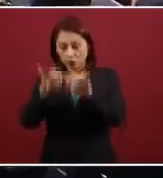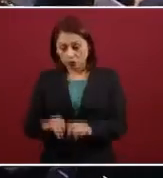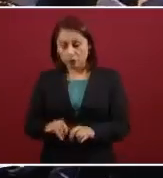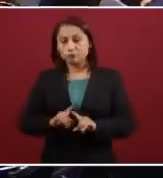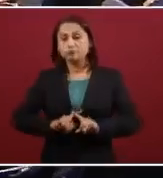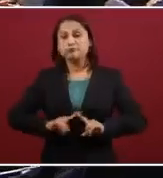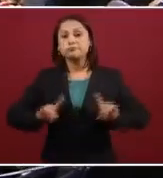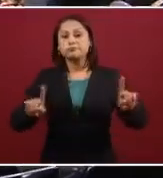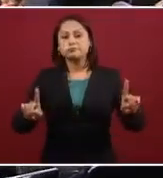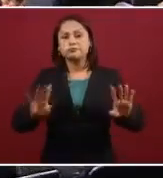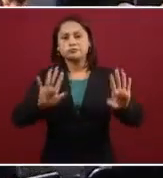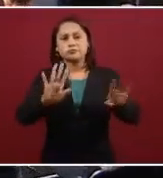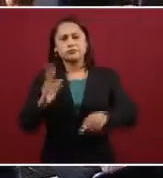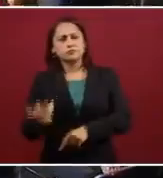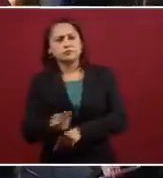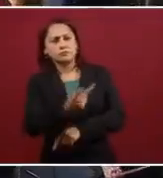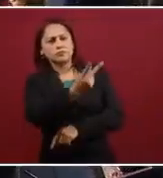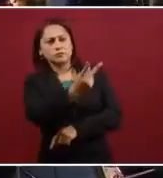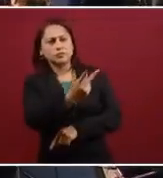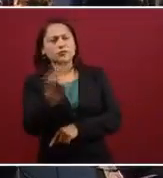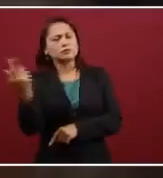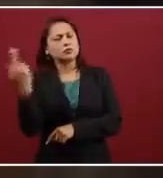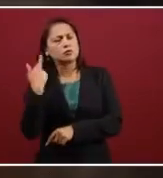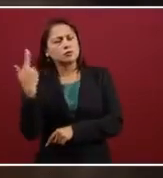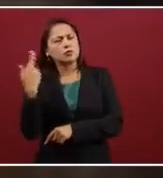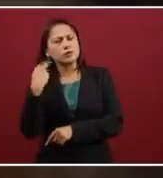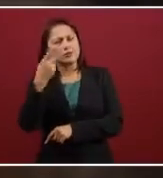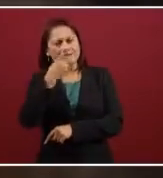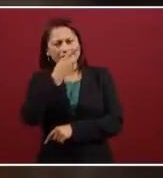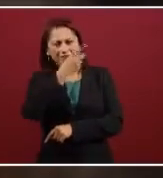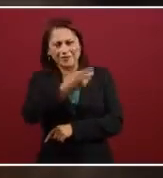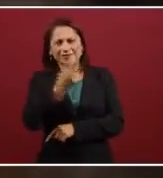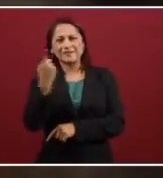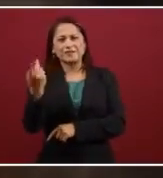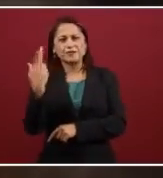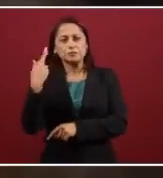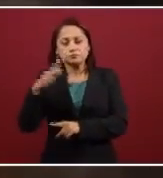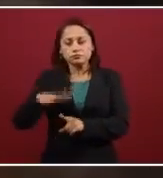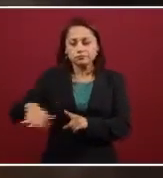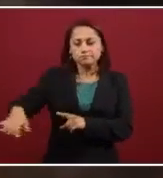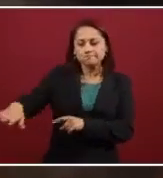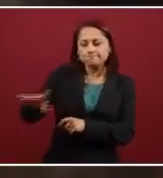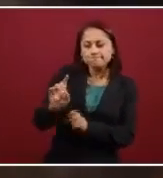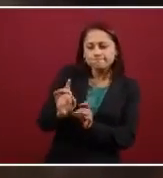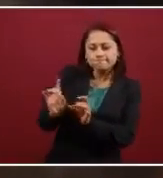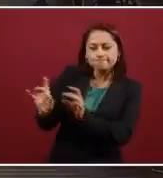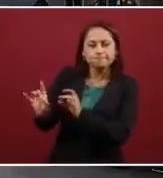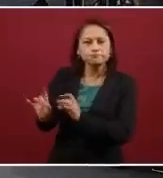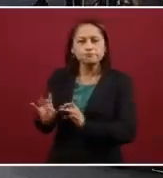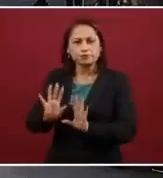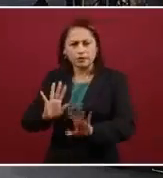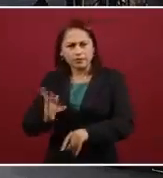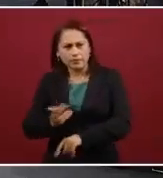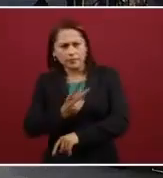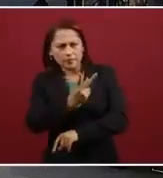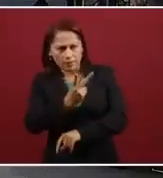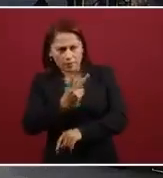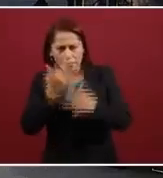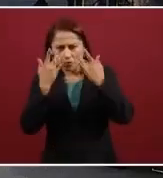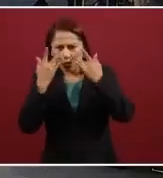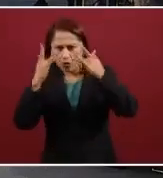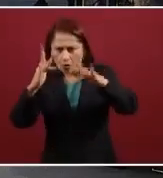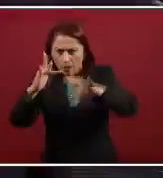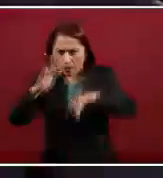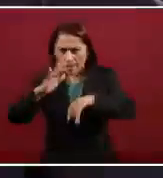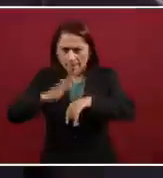los rechinidos, ¿podemos esperar despidos? Porque ya dijo que renuncias iba a haber, pero ¿despidos? No, no, no, no. Me